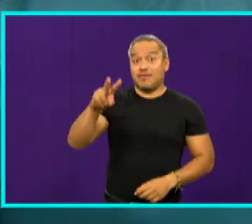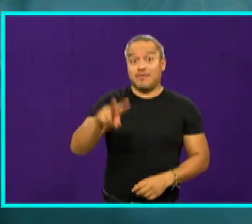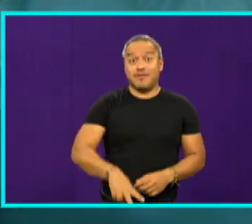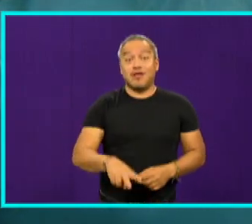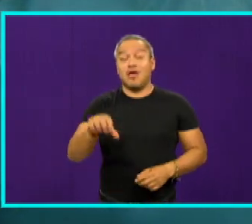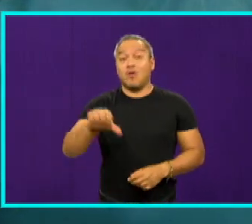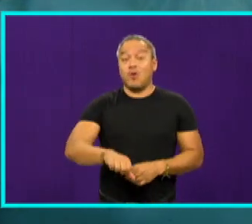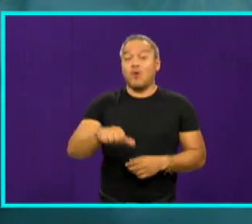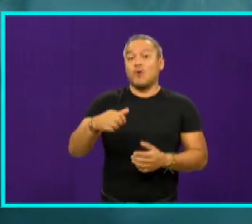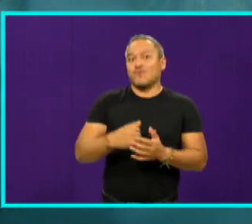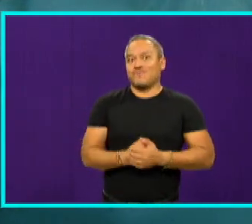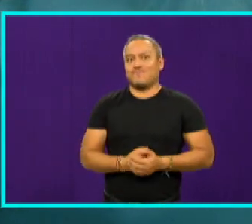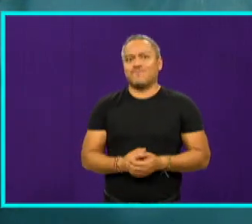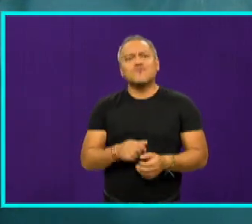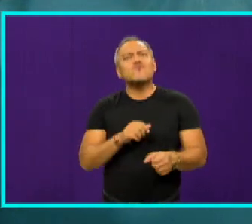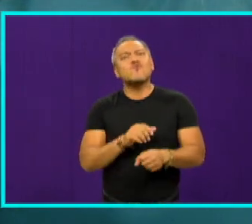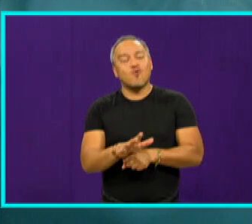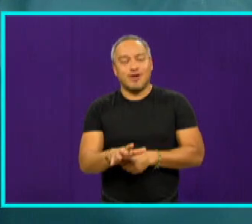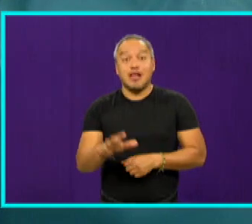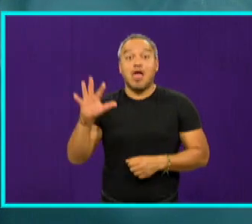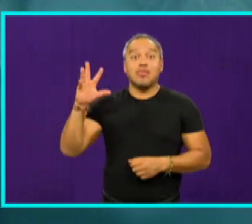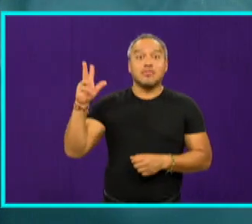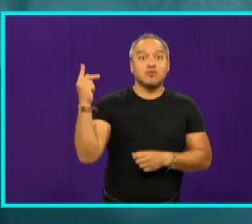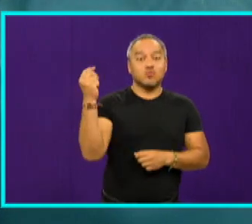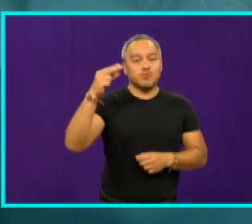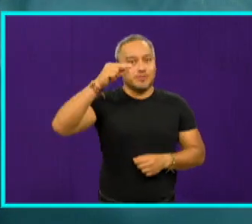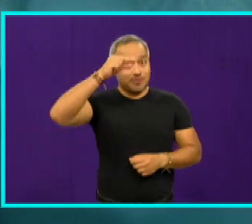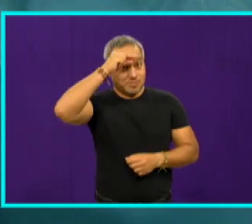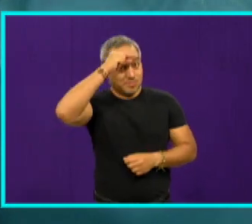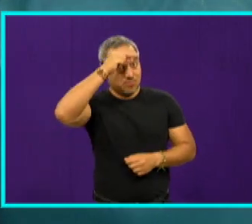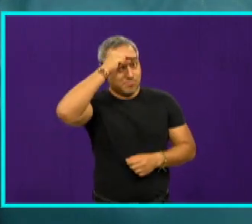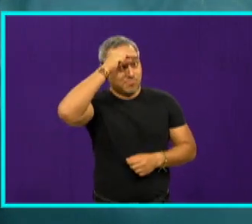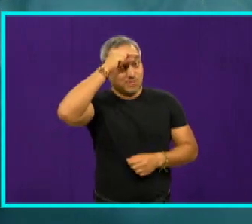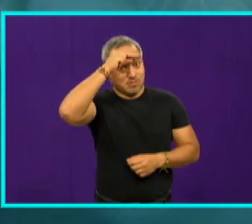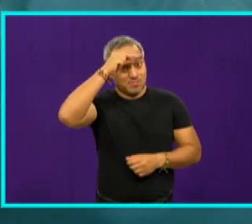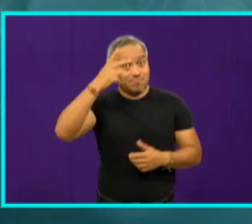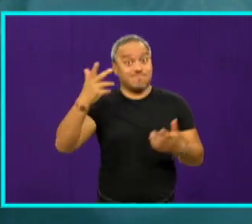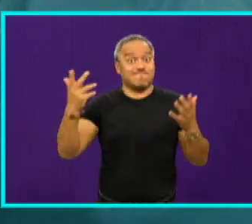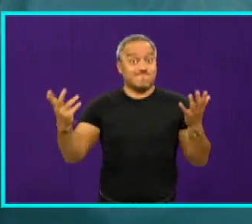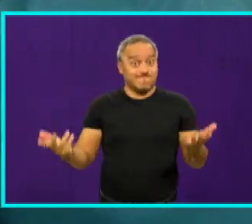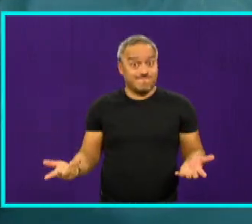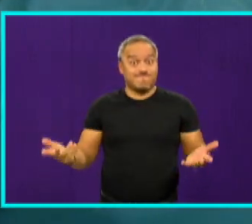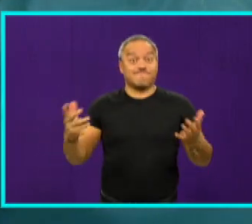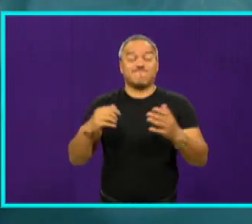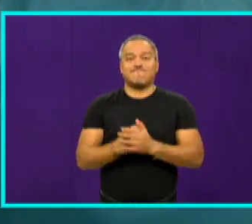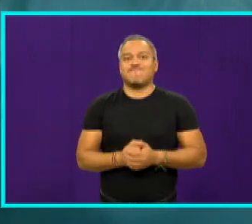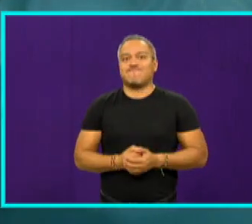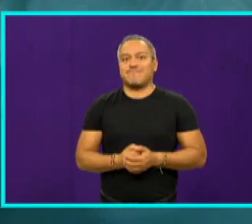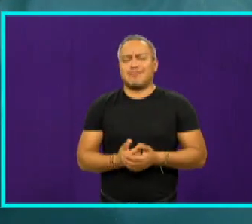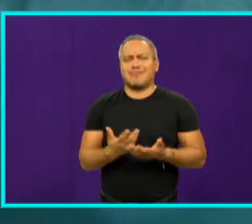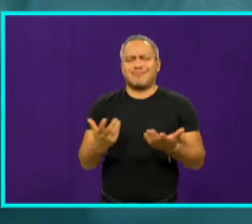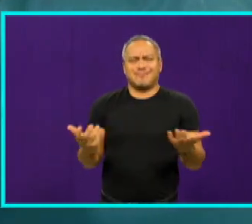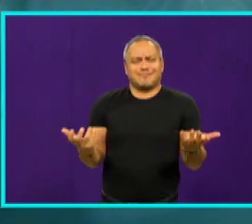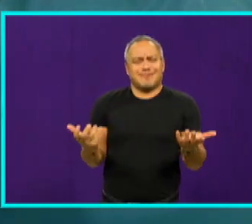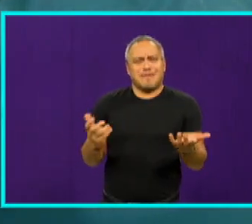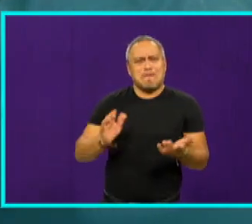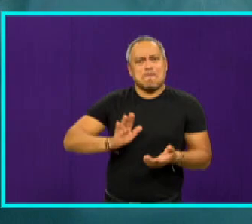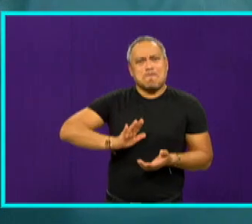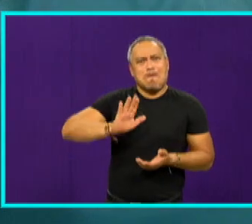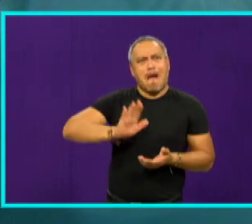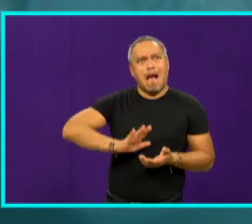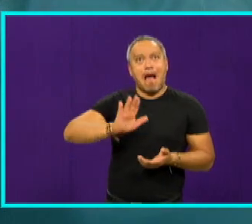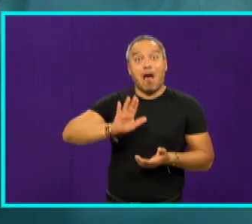estos tiempos. Nos referimos a la inteligencia artificial, que se escucha que puede uno